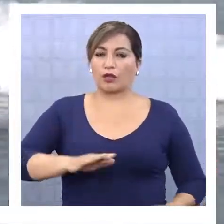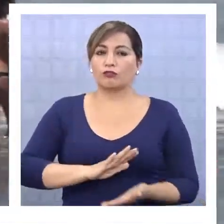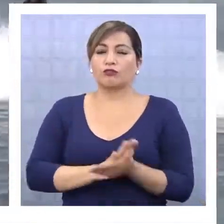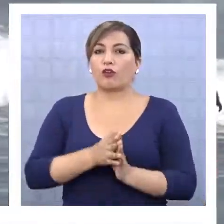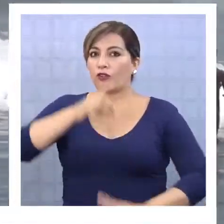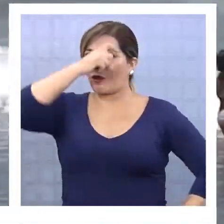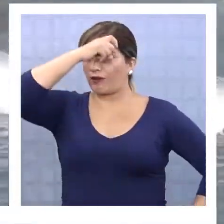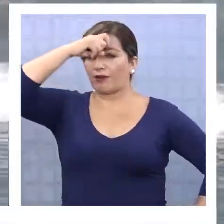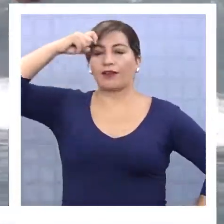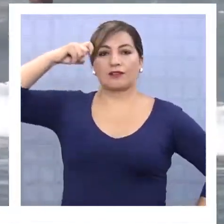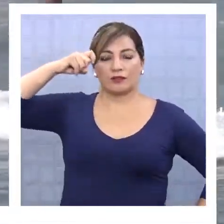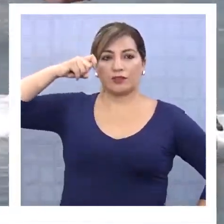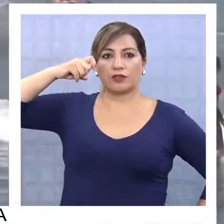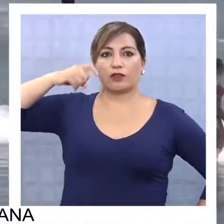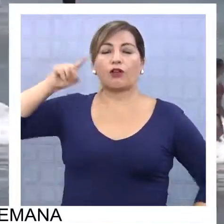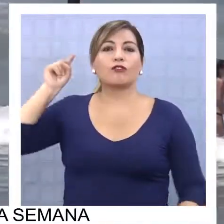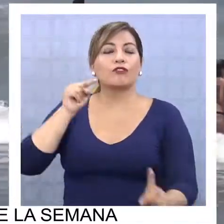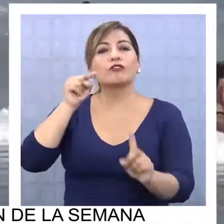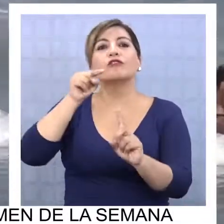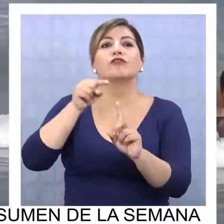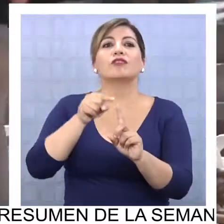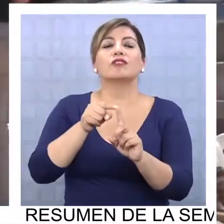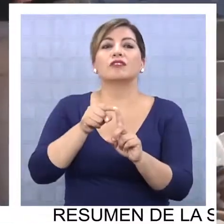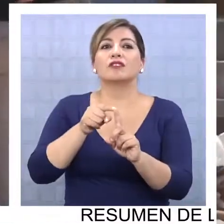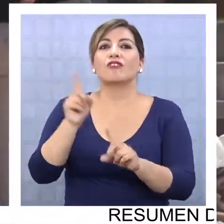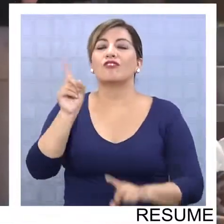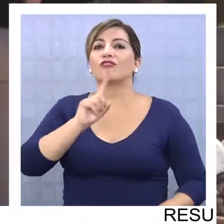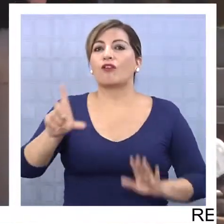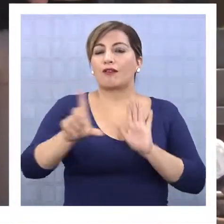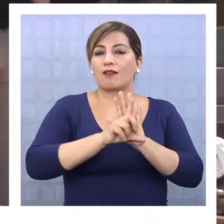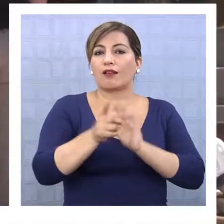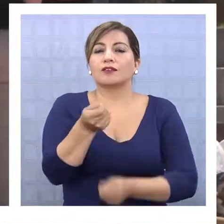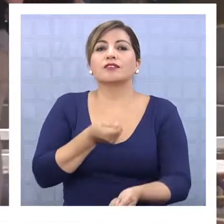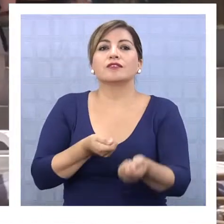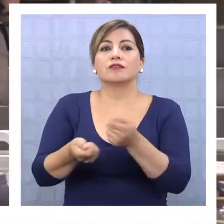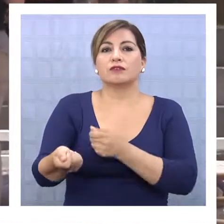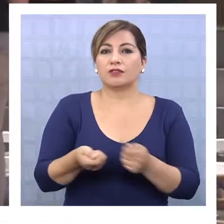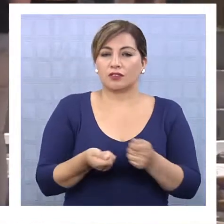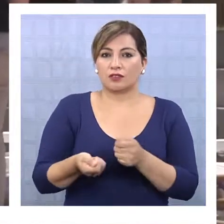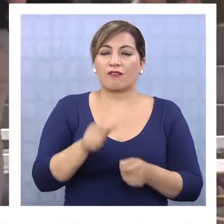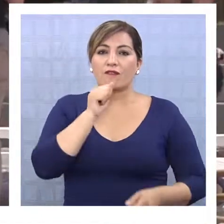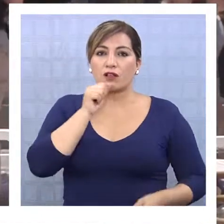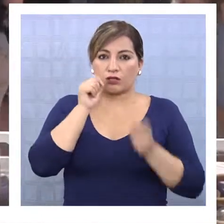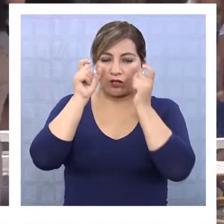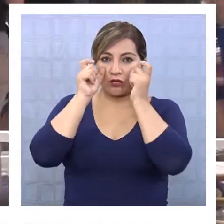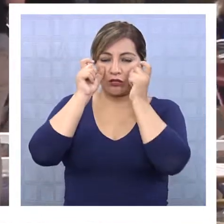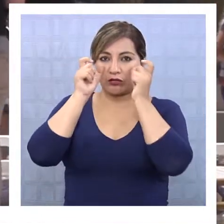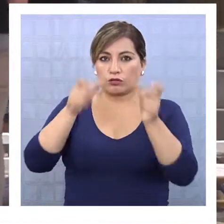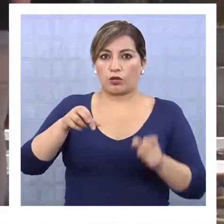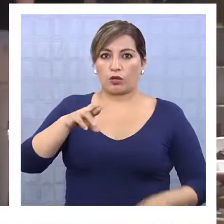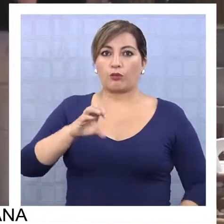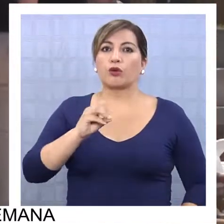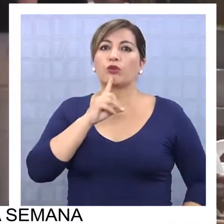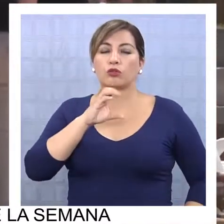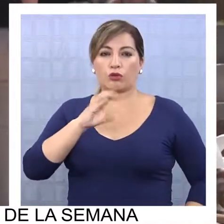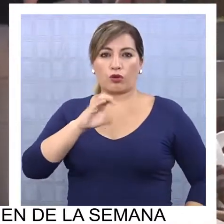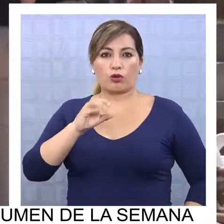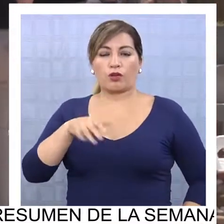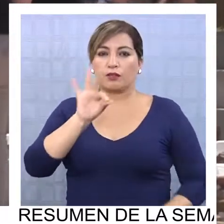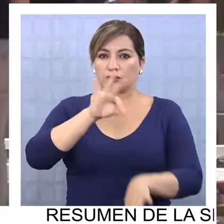toda la temporada estival con el fin de prevenir la venta ilegal de productos que no están controlados por protocolos de salud.